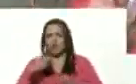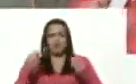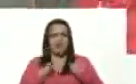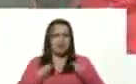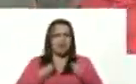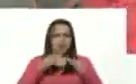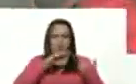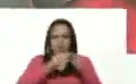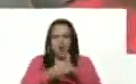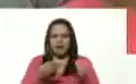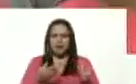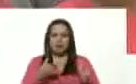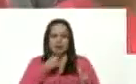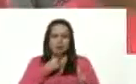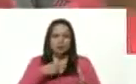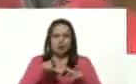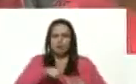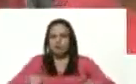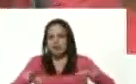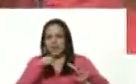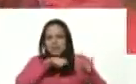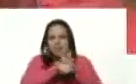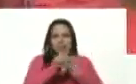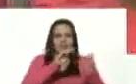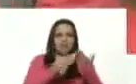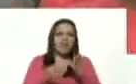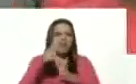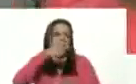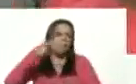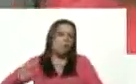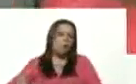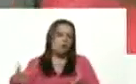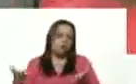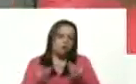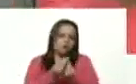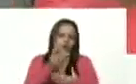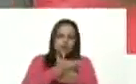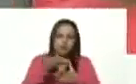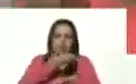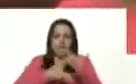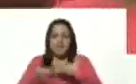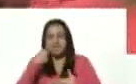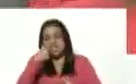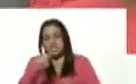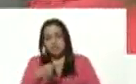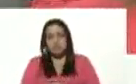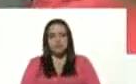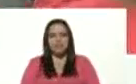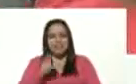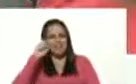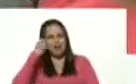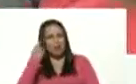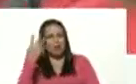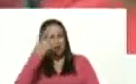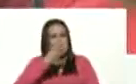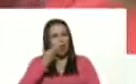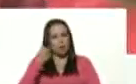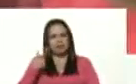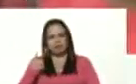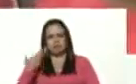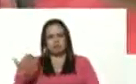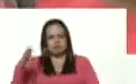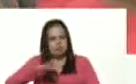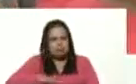en los lugares que nos gusta estar aquí dentro del barrio con nuestra gente, con nuestro pueblo. Y así lo decimos. Yo recuerdo que muchachos ahí me